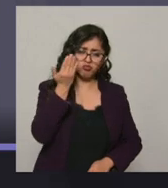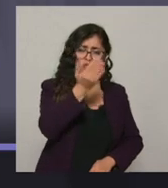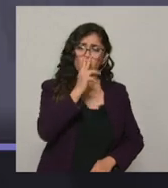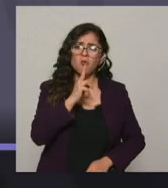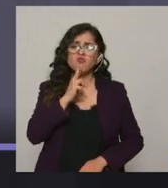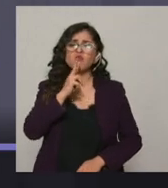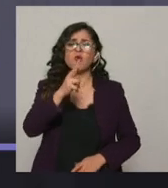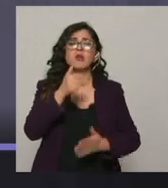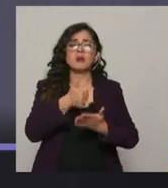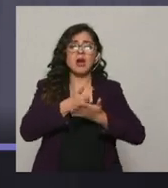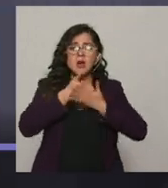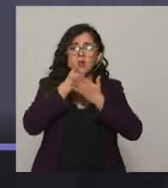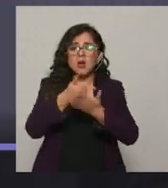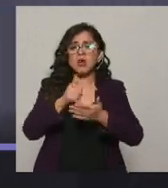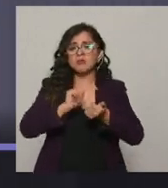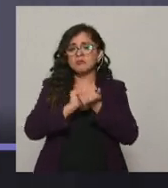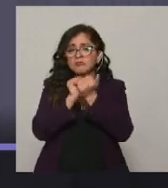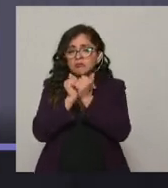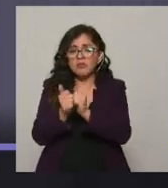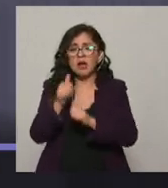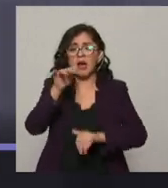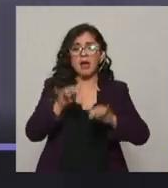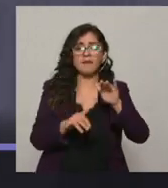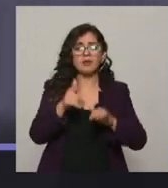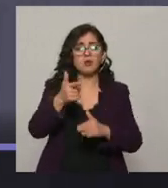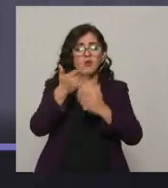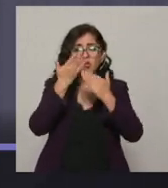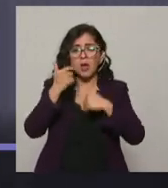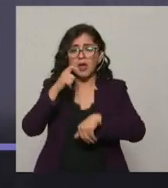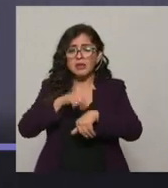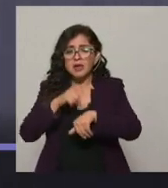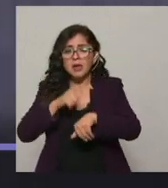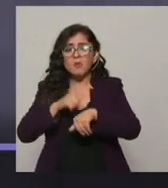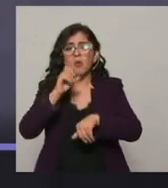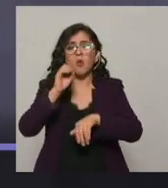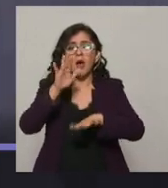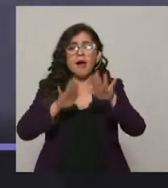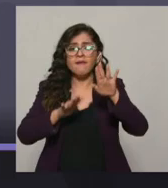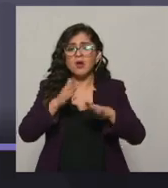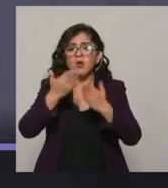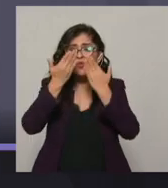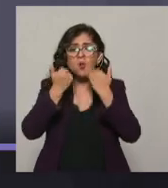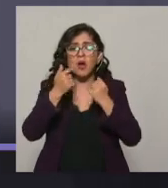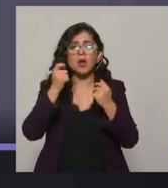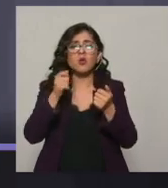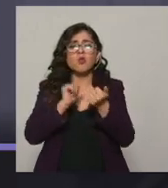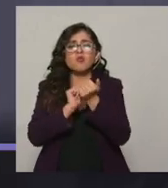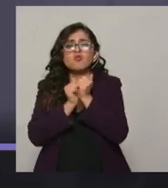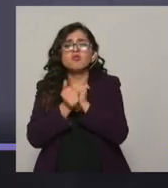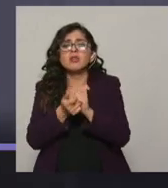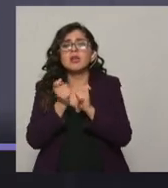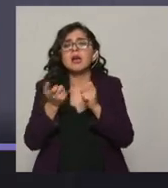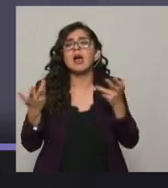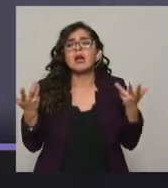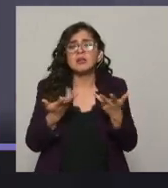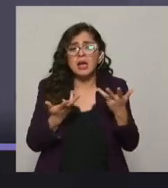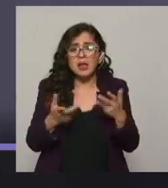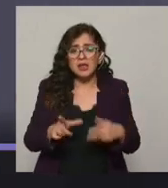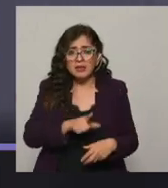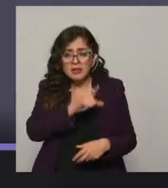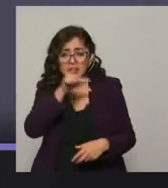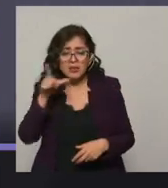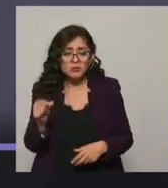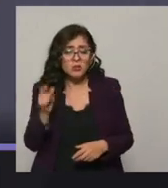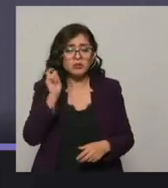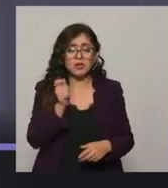y visibilizar sus casos, porque a ellas no les da el tiempo, no les da la energía, no les da, ¿no? Eso por una parte. En cuanto a la campaña que